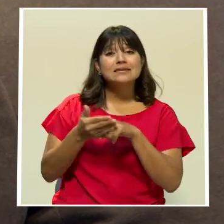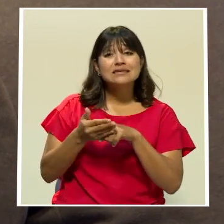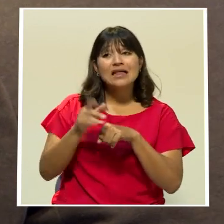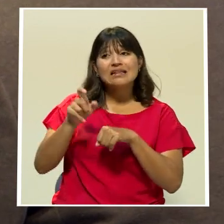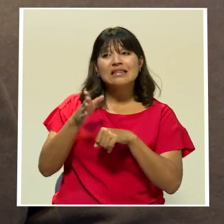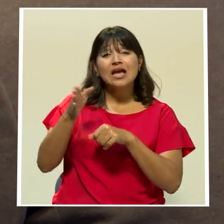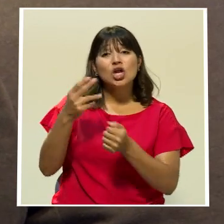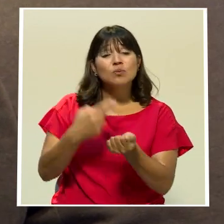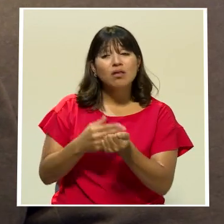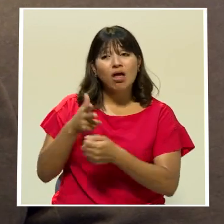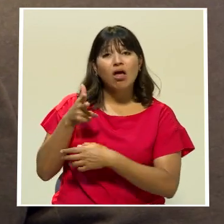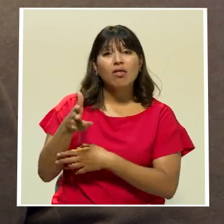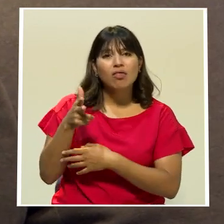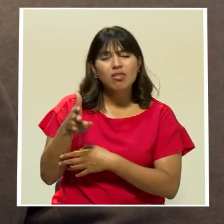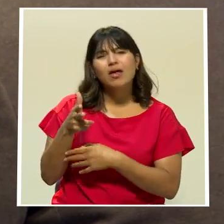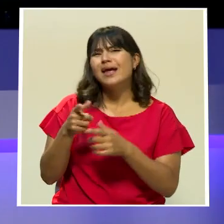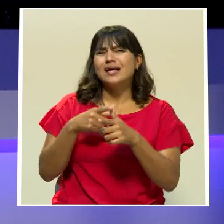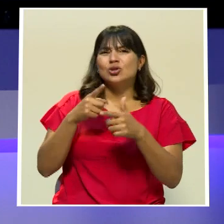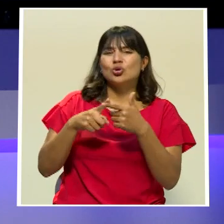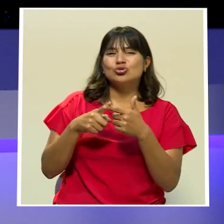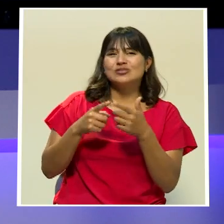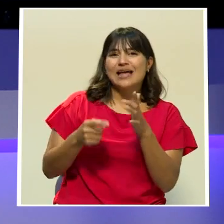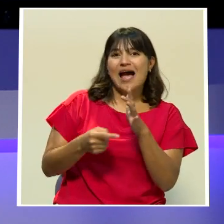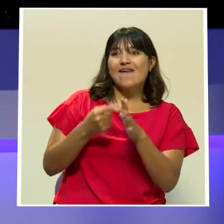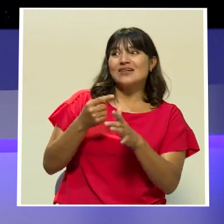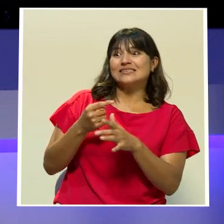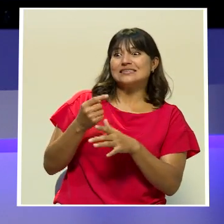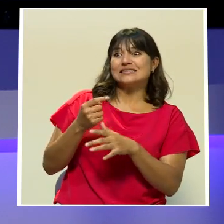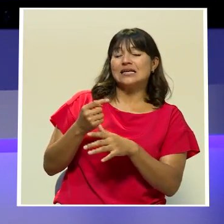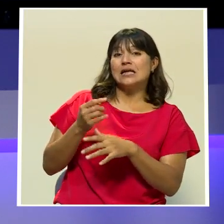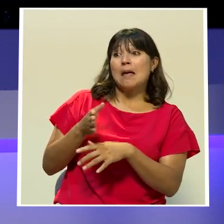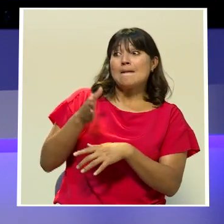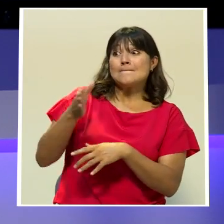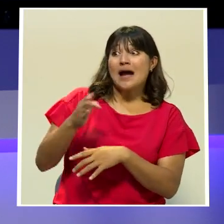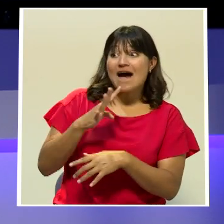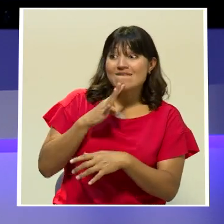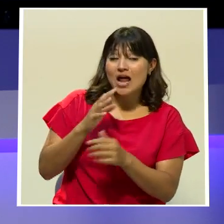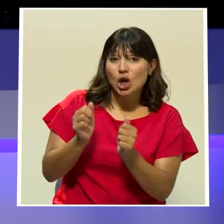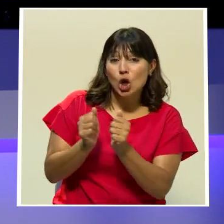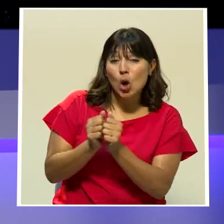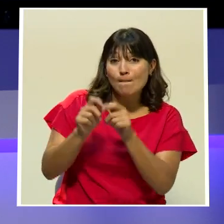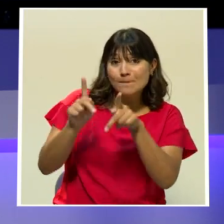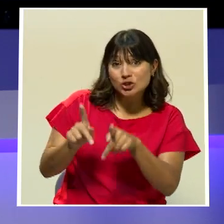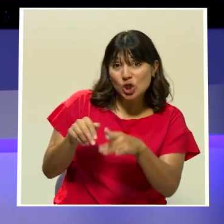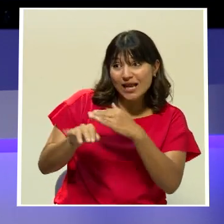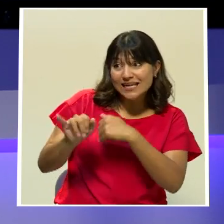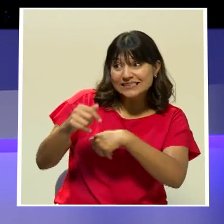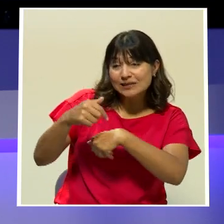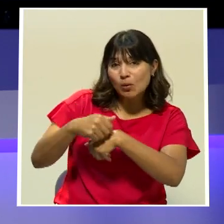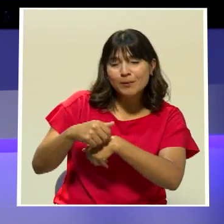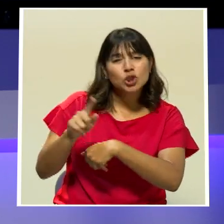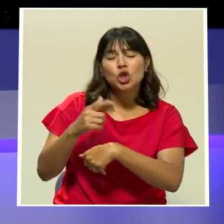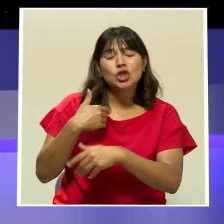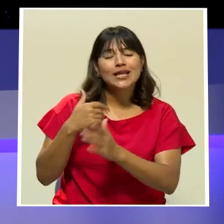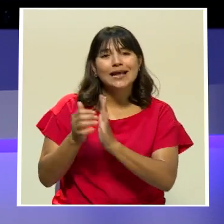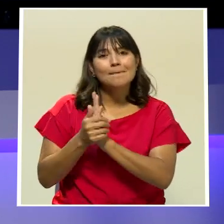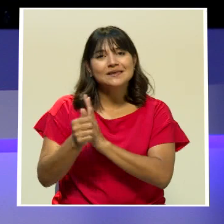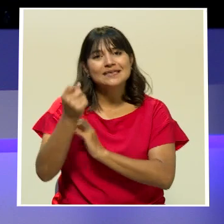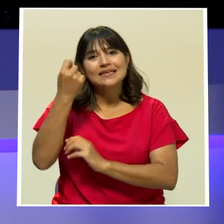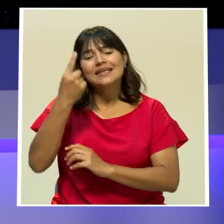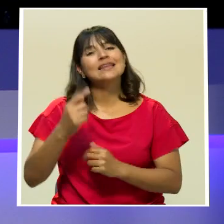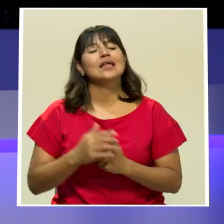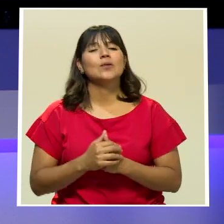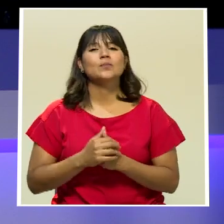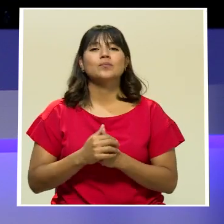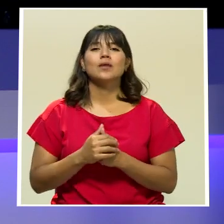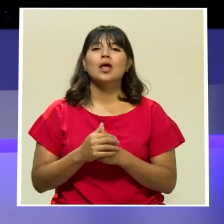en términos racionales. No hay nada más terrible que tener un dolor agudo y no saber ni de dónde viene. Y